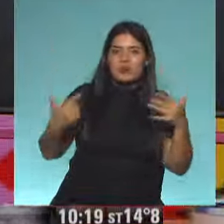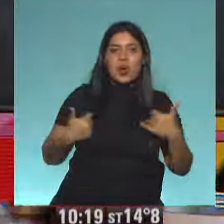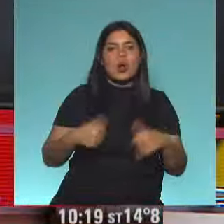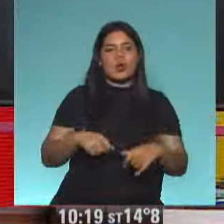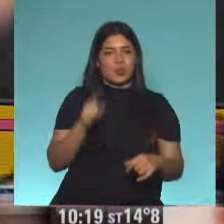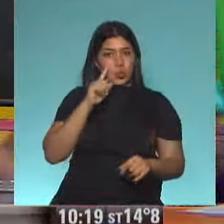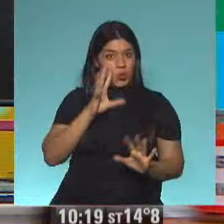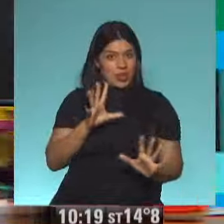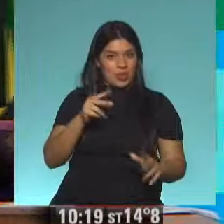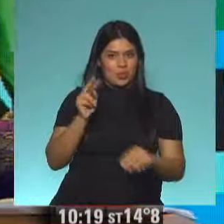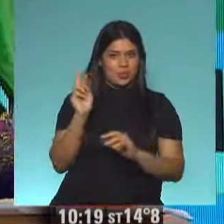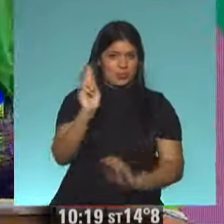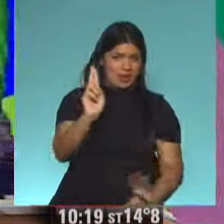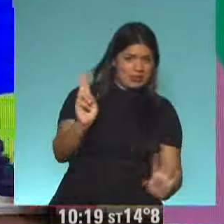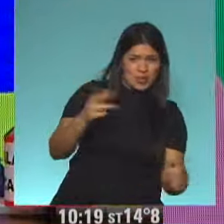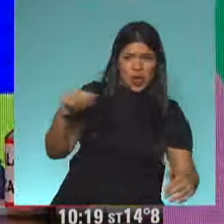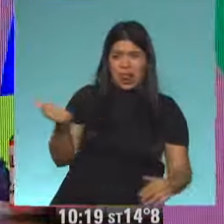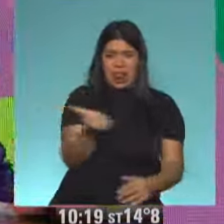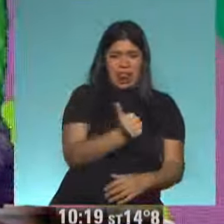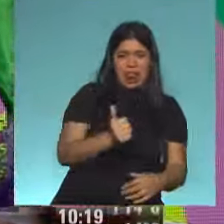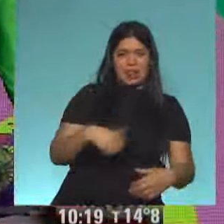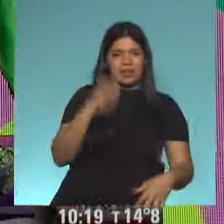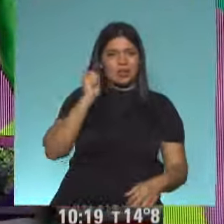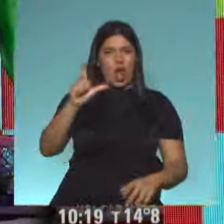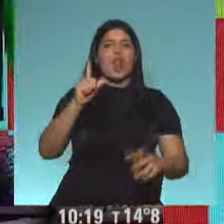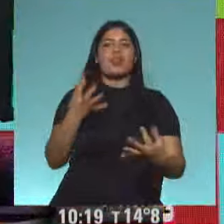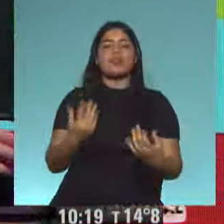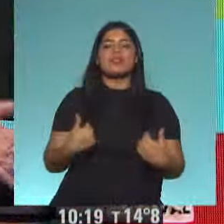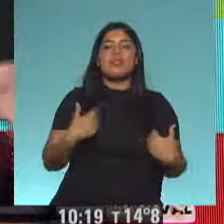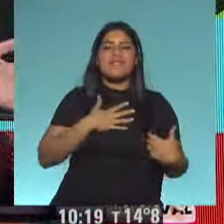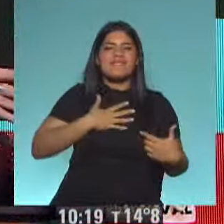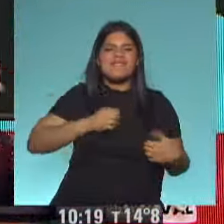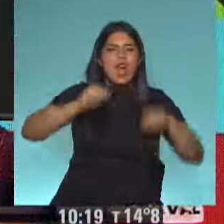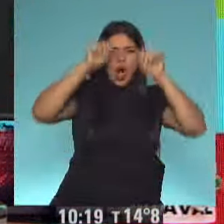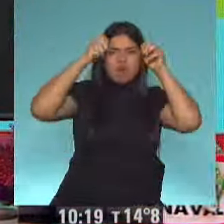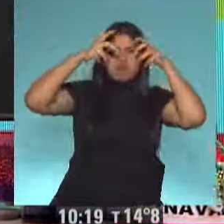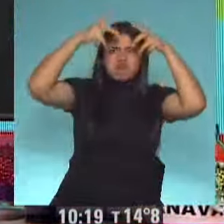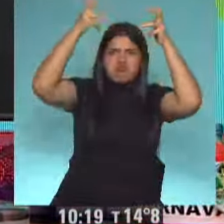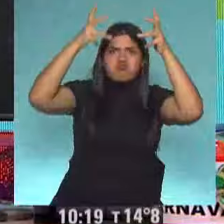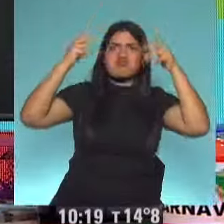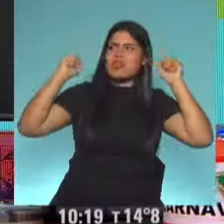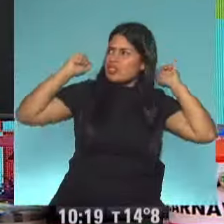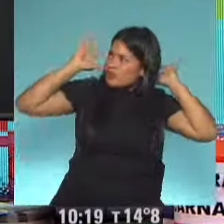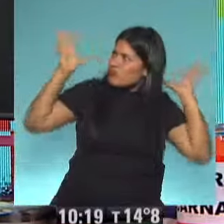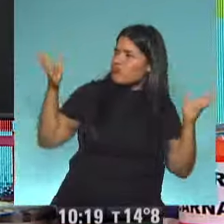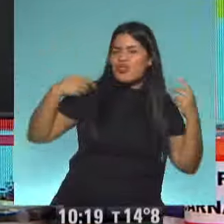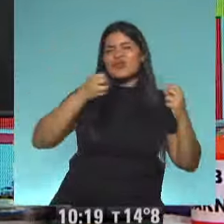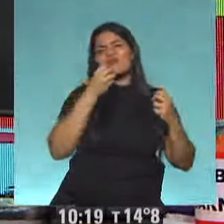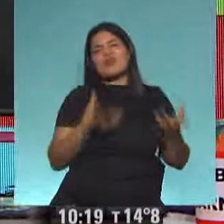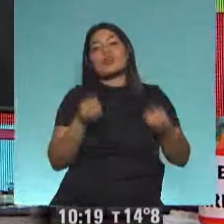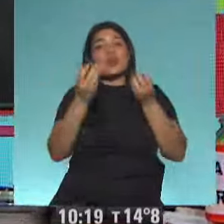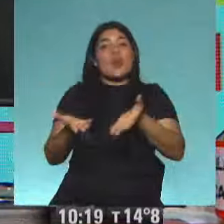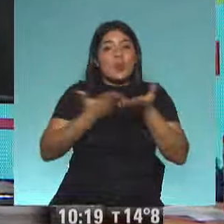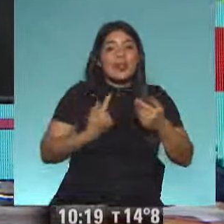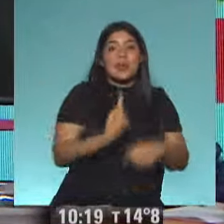está. ¡Lo logré! No creí que llegaría el día en que iba a tener todo este traje hermoso. Bienvenidos y bienvenidas a las chicas y a los